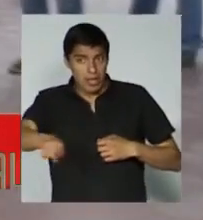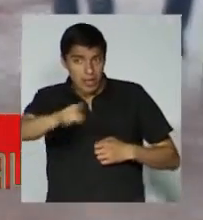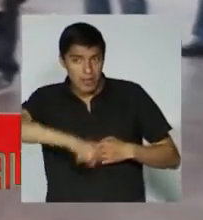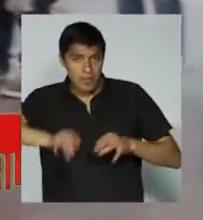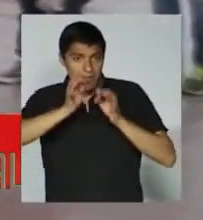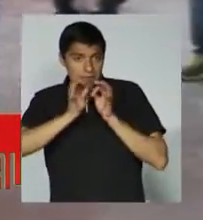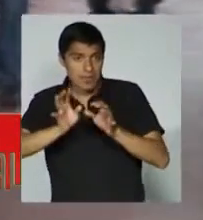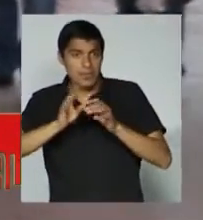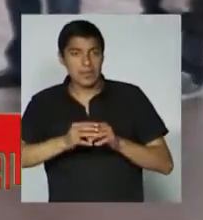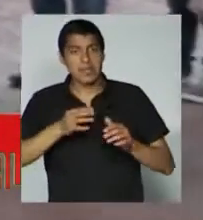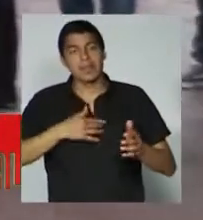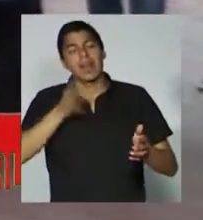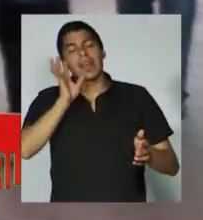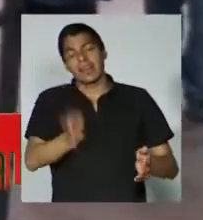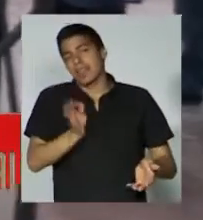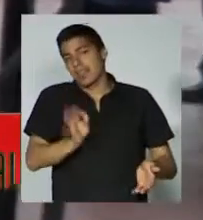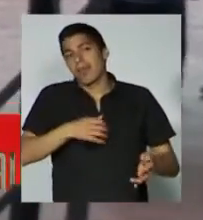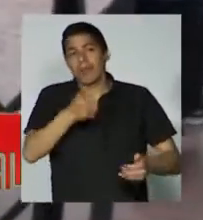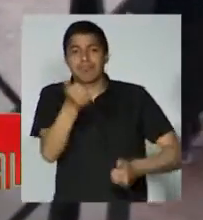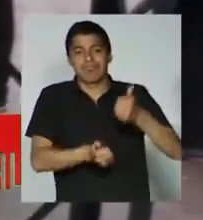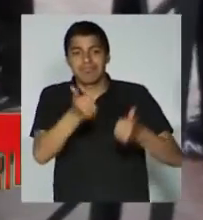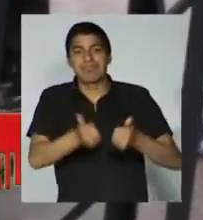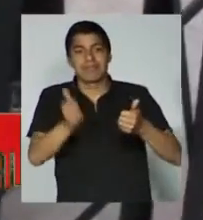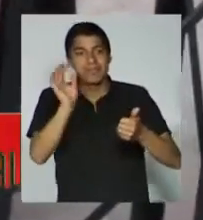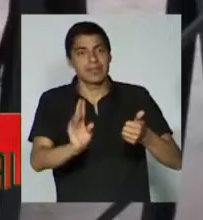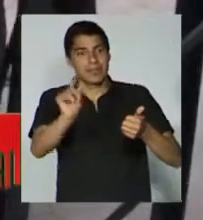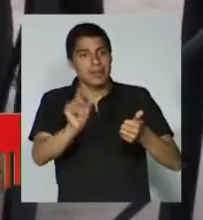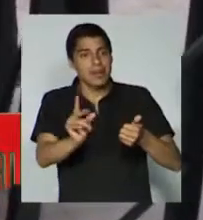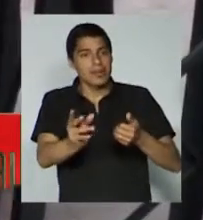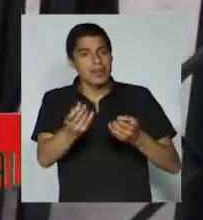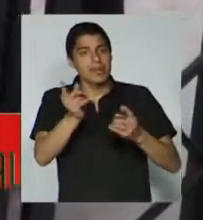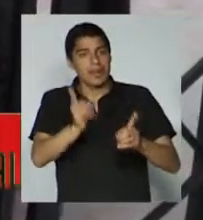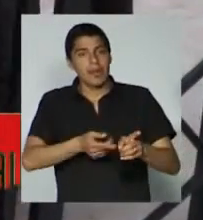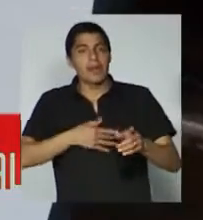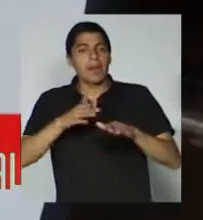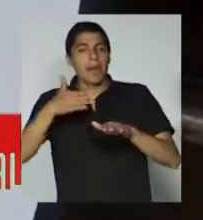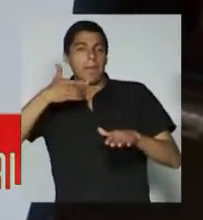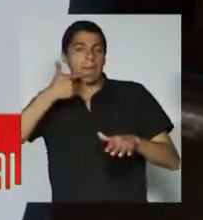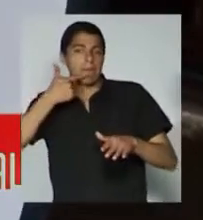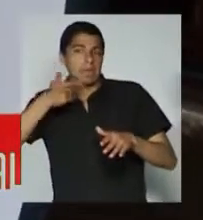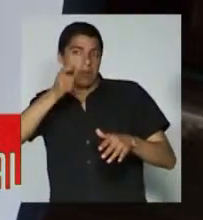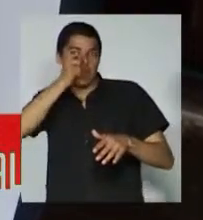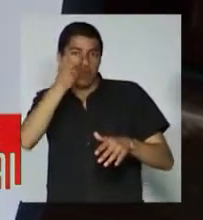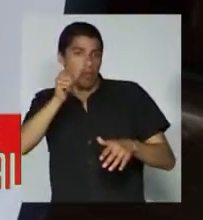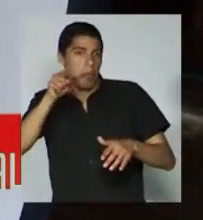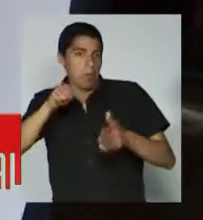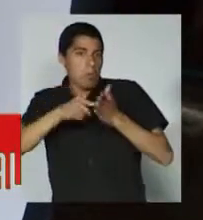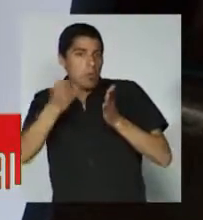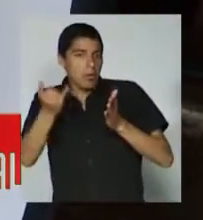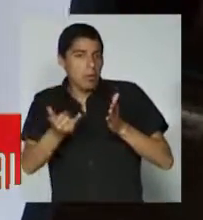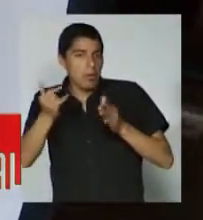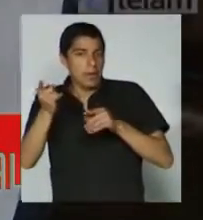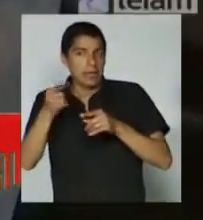obvio que se va a ver una competencia muy dura, sobre todo por el favor de Massa. 21 puntos no es poco, pero